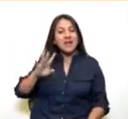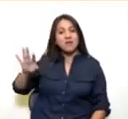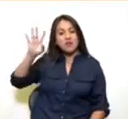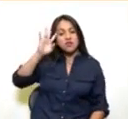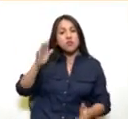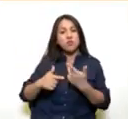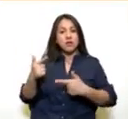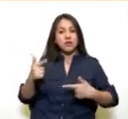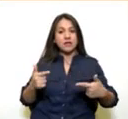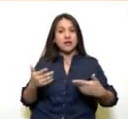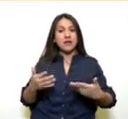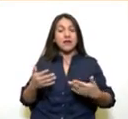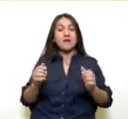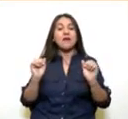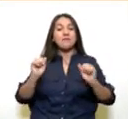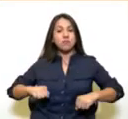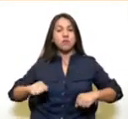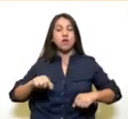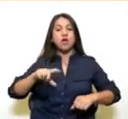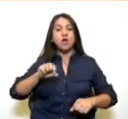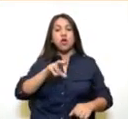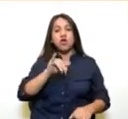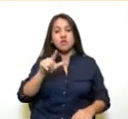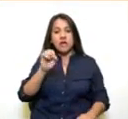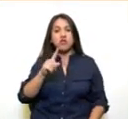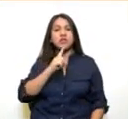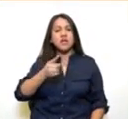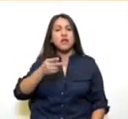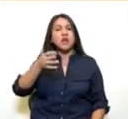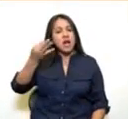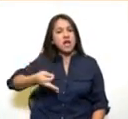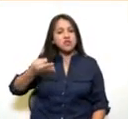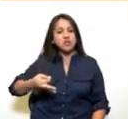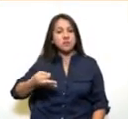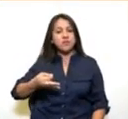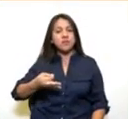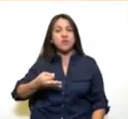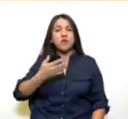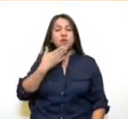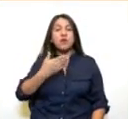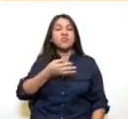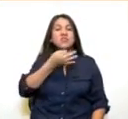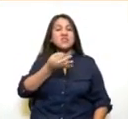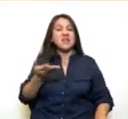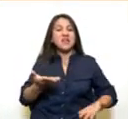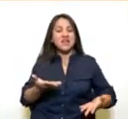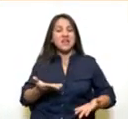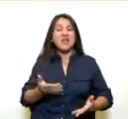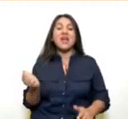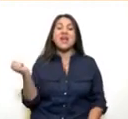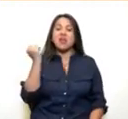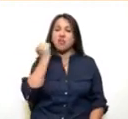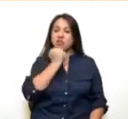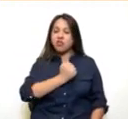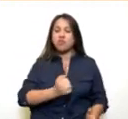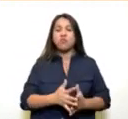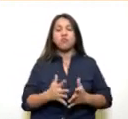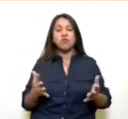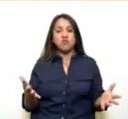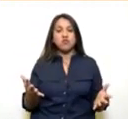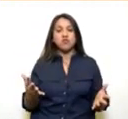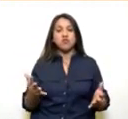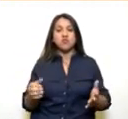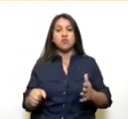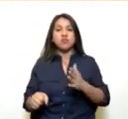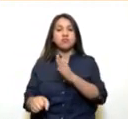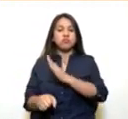y afirma gonzalo dial tenía razón cuando decía que era un error grave erradicar las poblaciones de